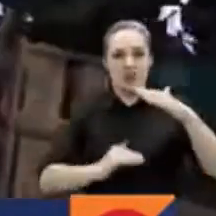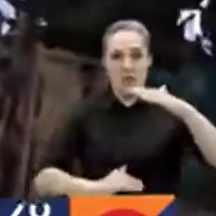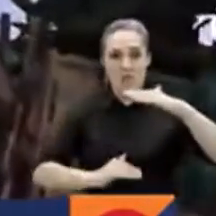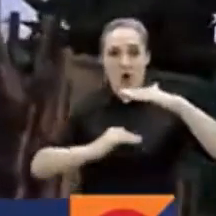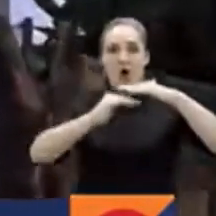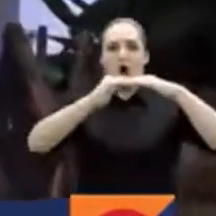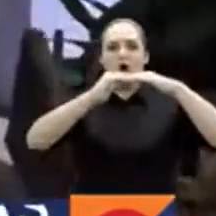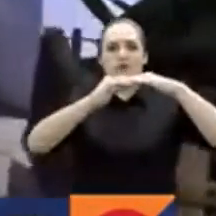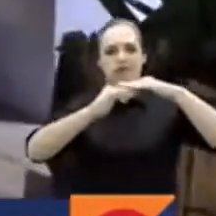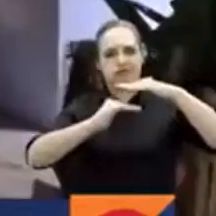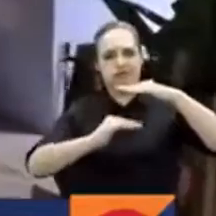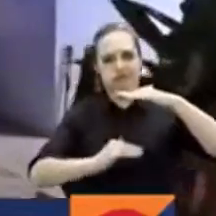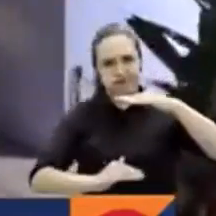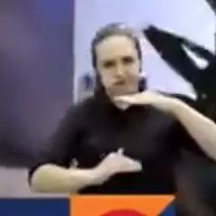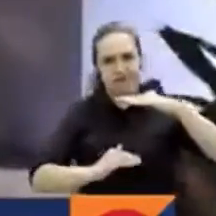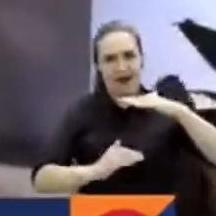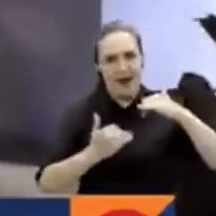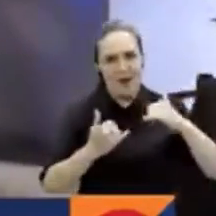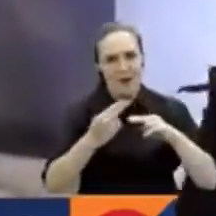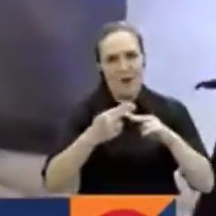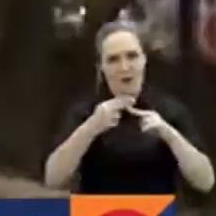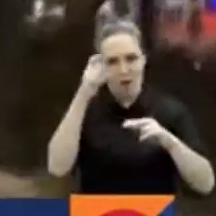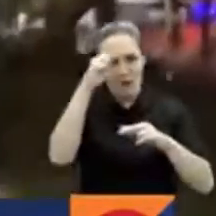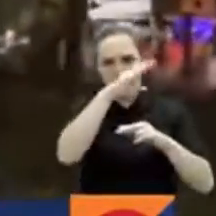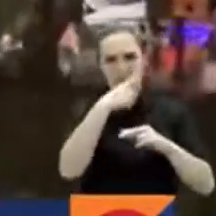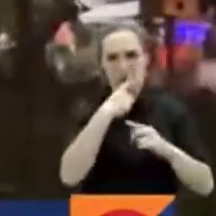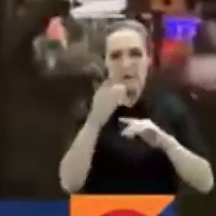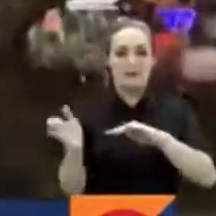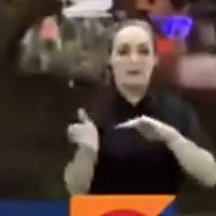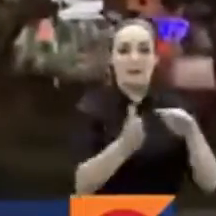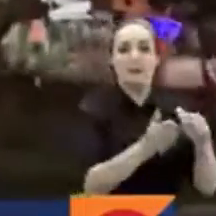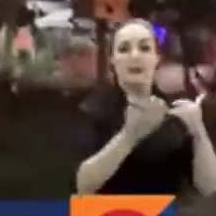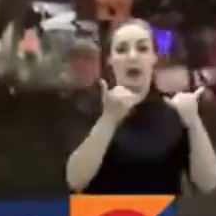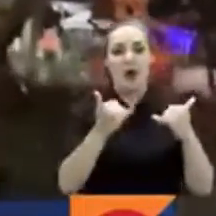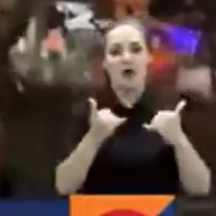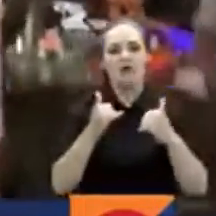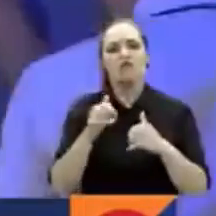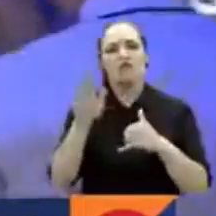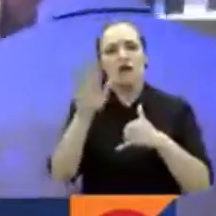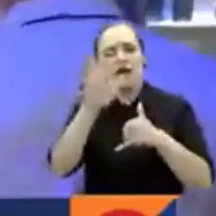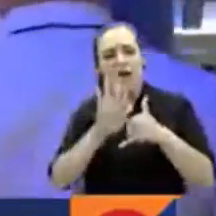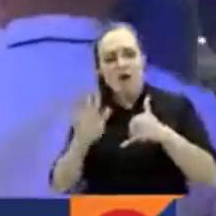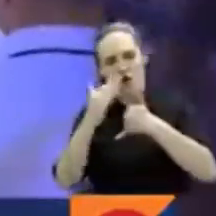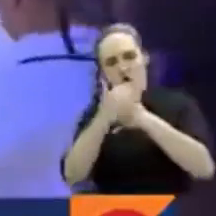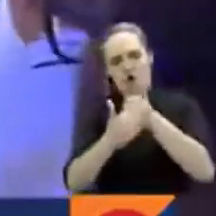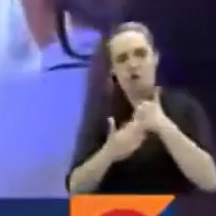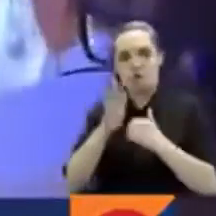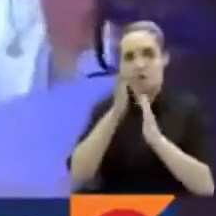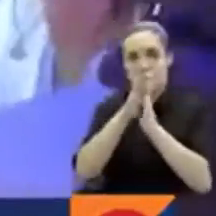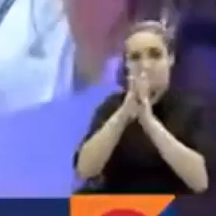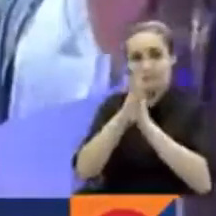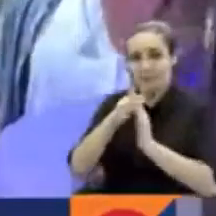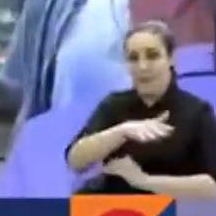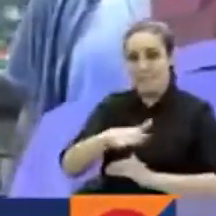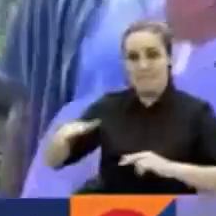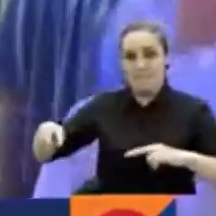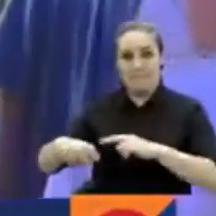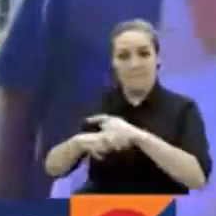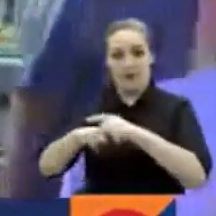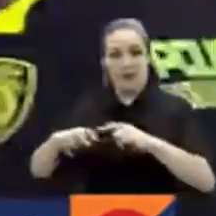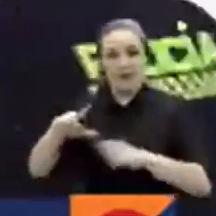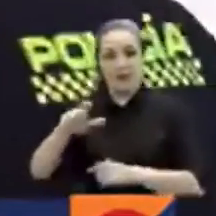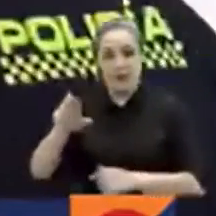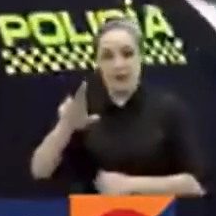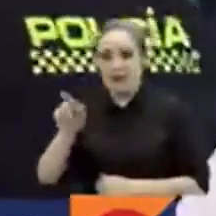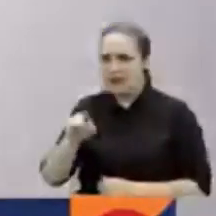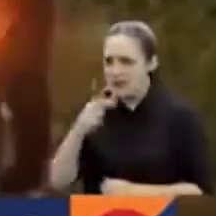techo. Noticias de las regiones. Operativos policiales en el Parque Lleras dejaron 15 personas judicializadas por